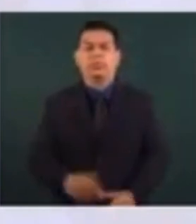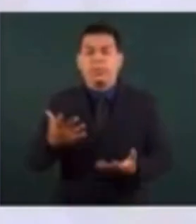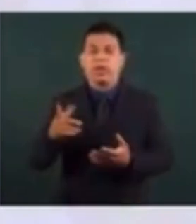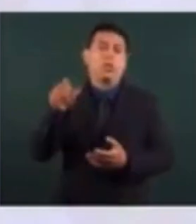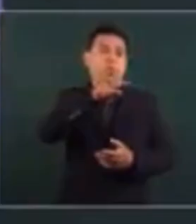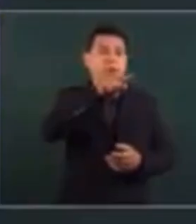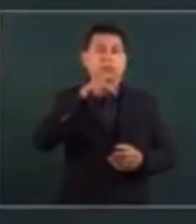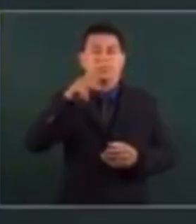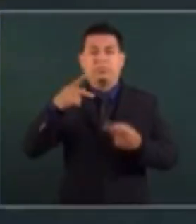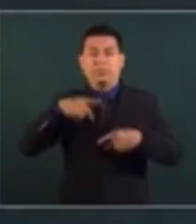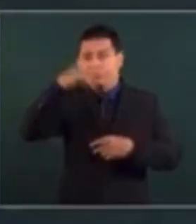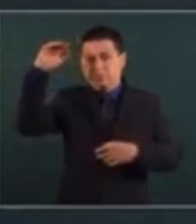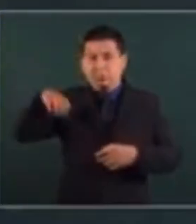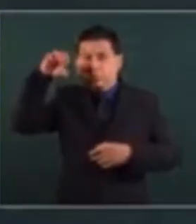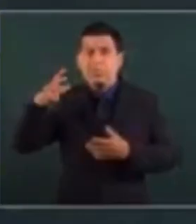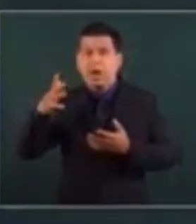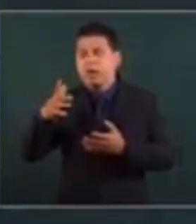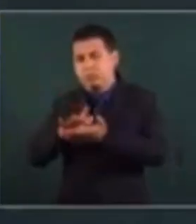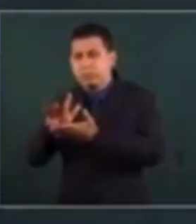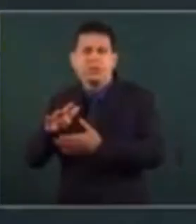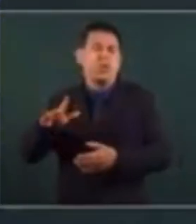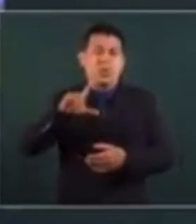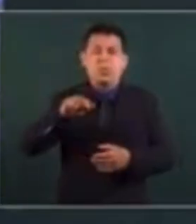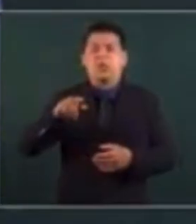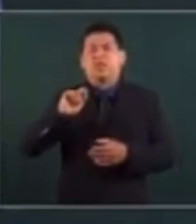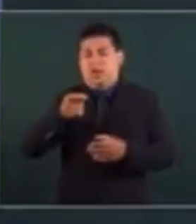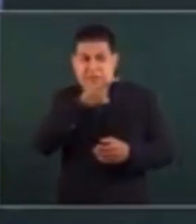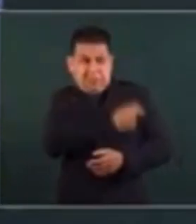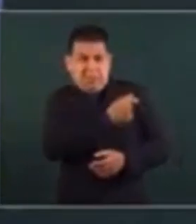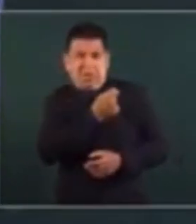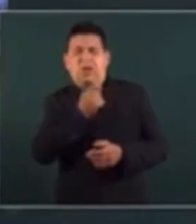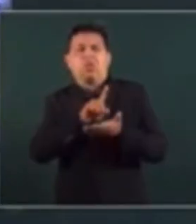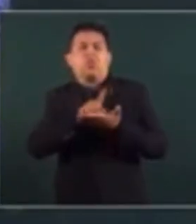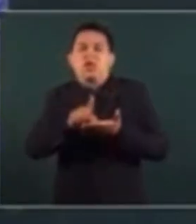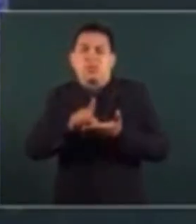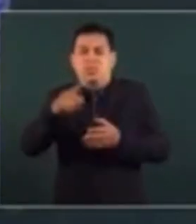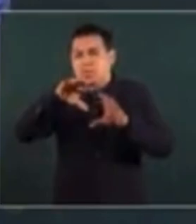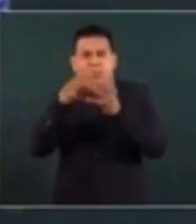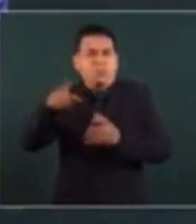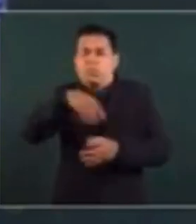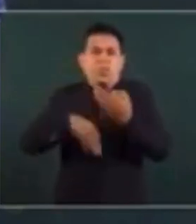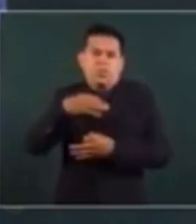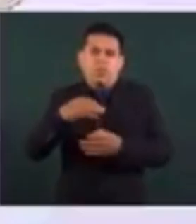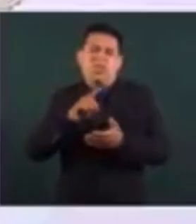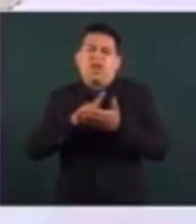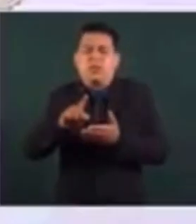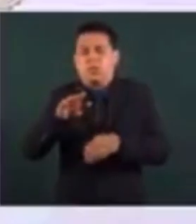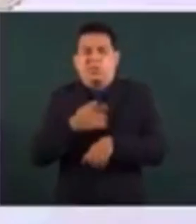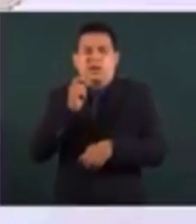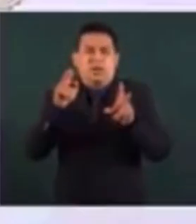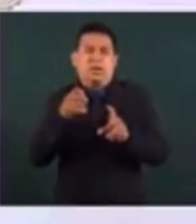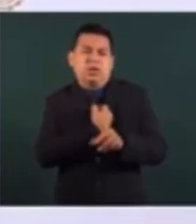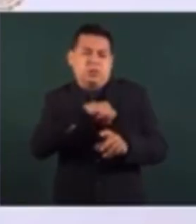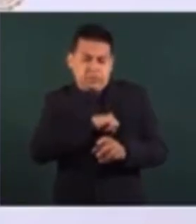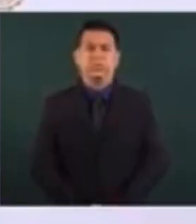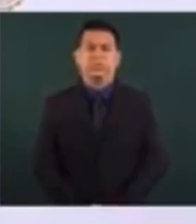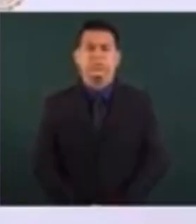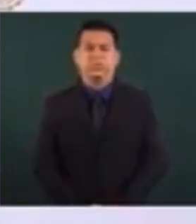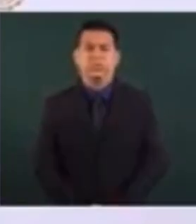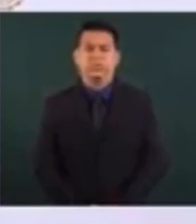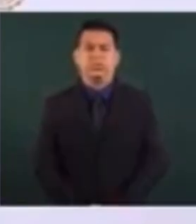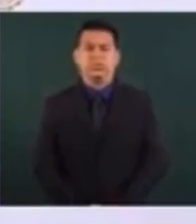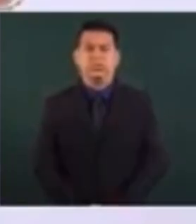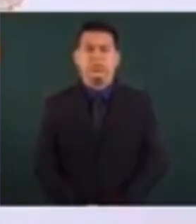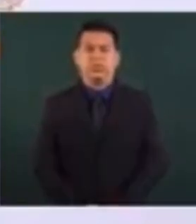adultos mayores de más ingresos, a todos, que es un derecho universal, el derecho a la salud. Es nada más